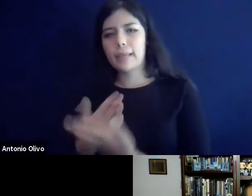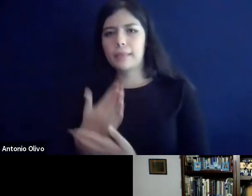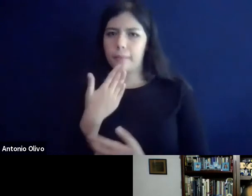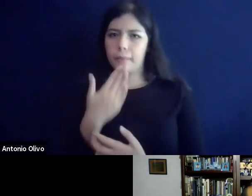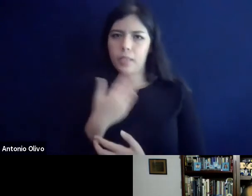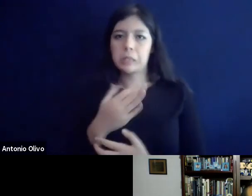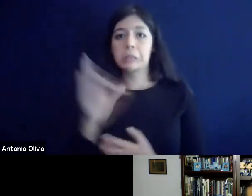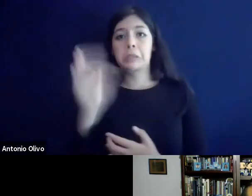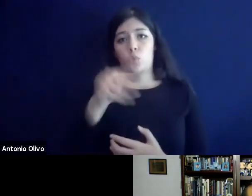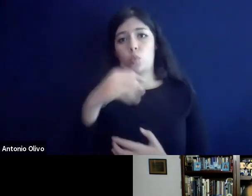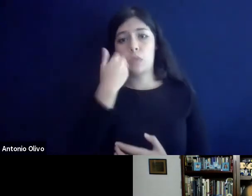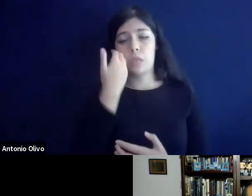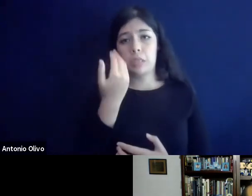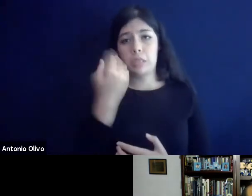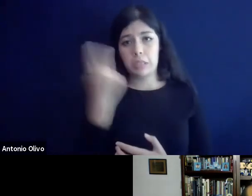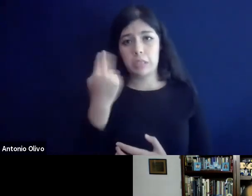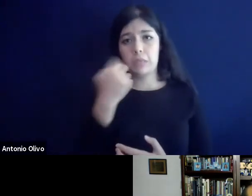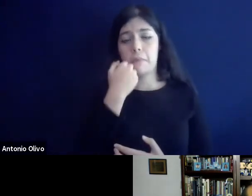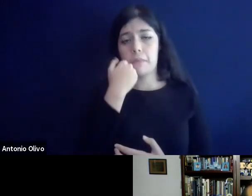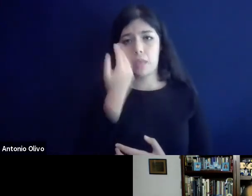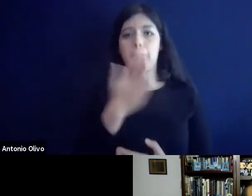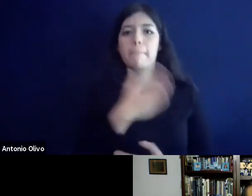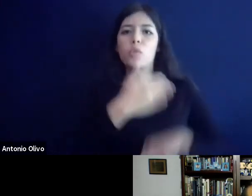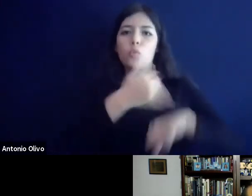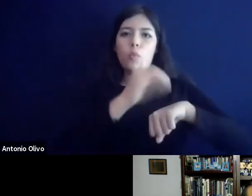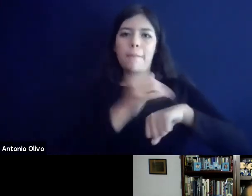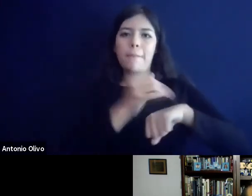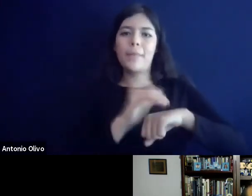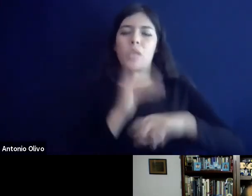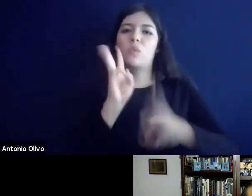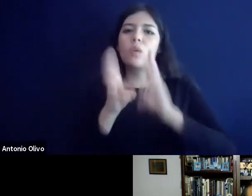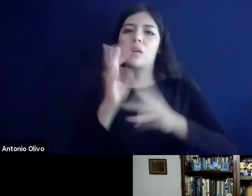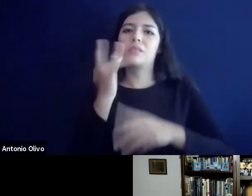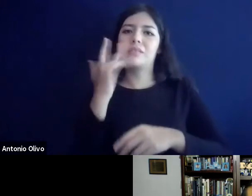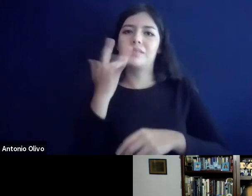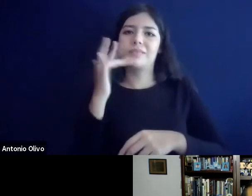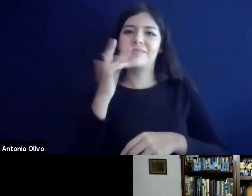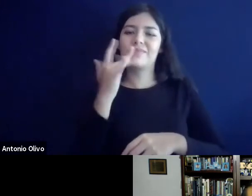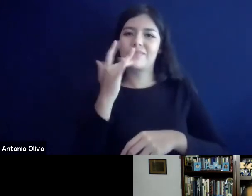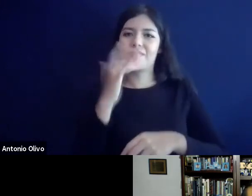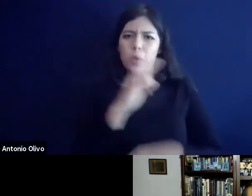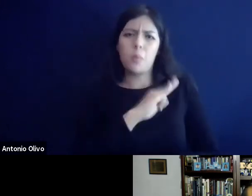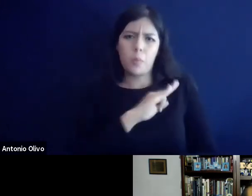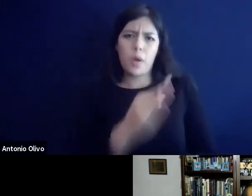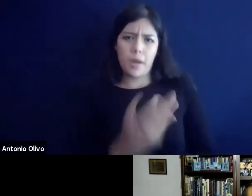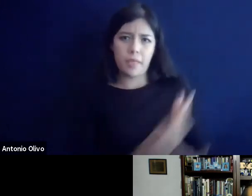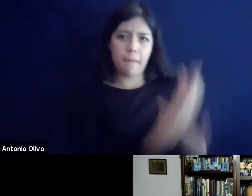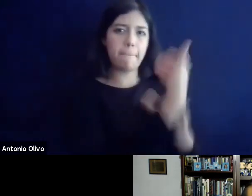paso mi teléfono, mi correo, estamos para sus órdenes. Como decía María Mercedes, para servirles a Dios, ¿no?